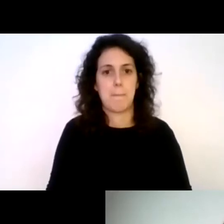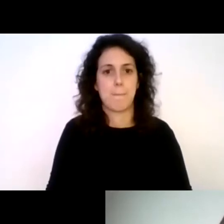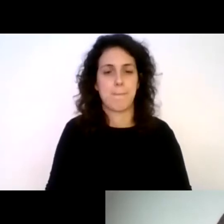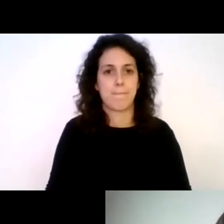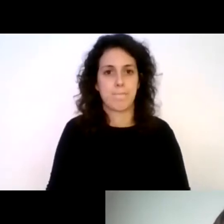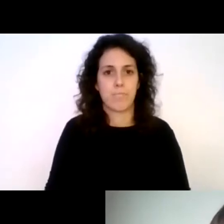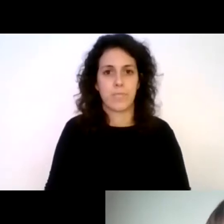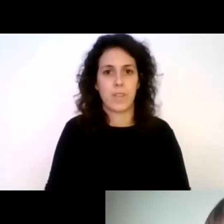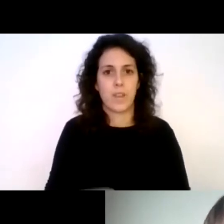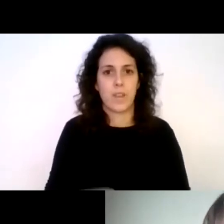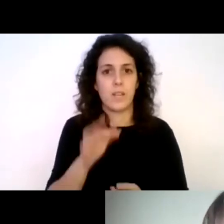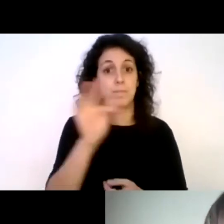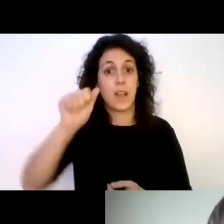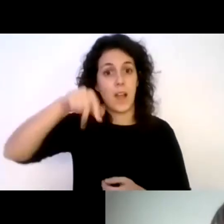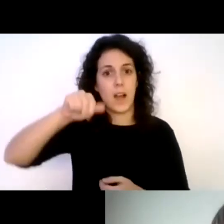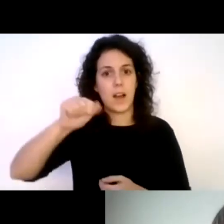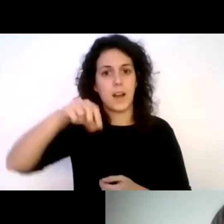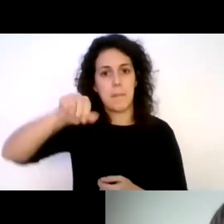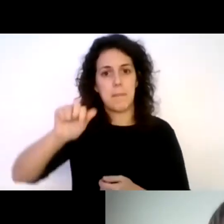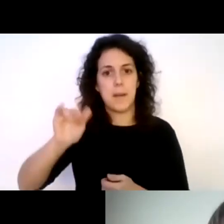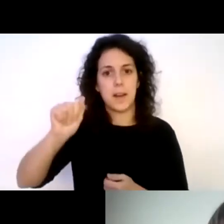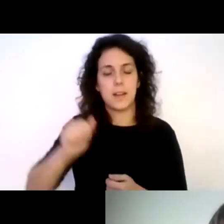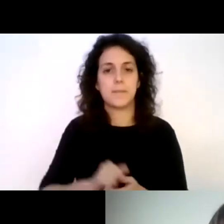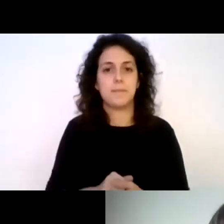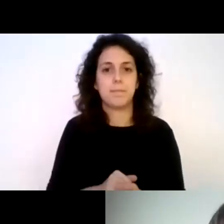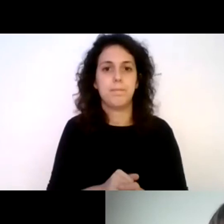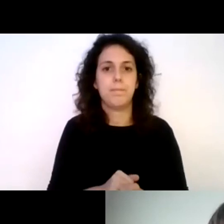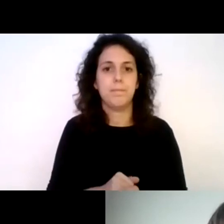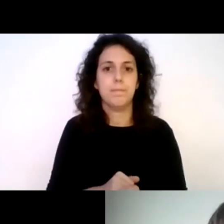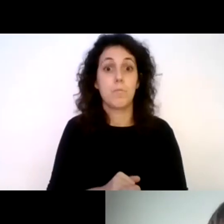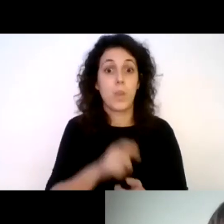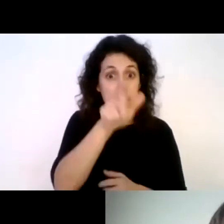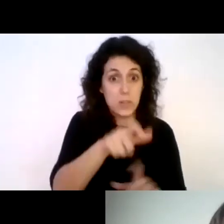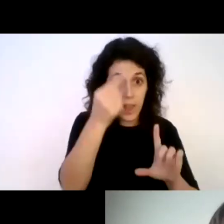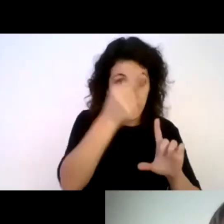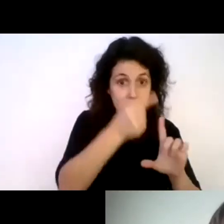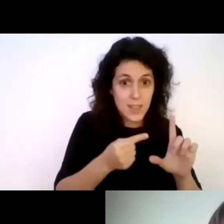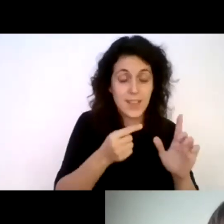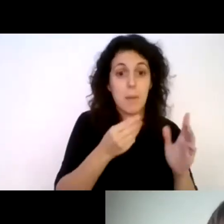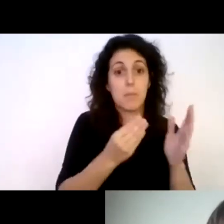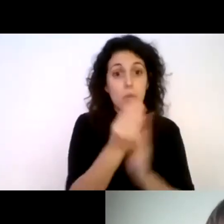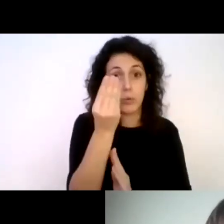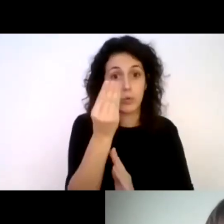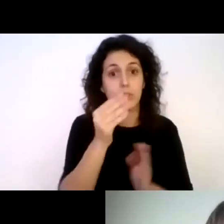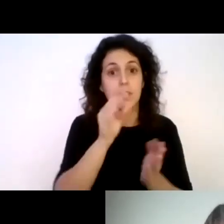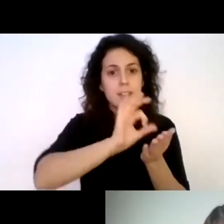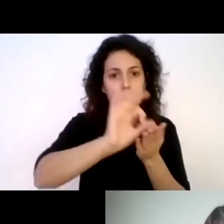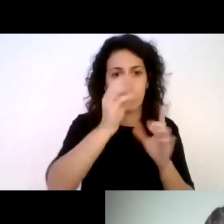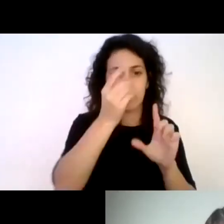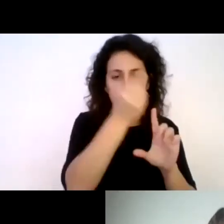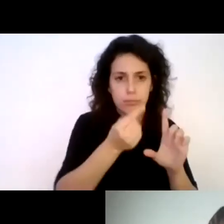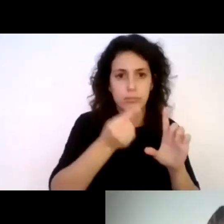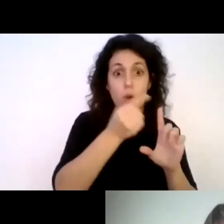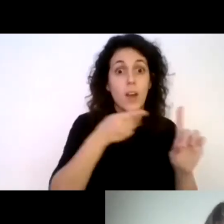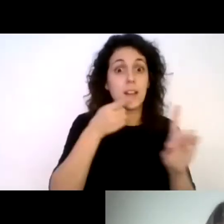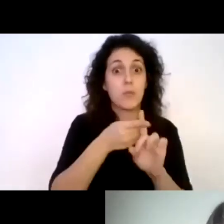María. Thanks. Sí, cuando uno diseña productos y servicios para los colectivos,